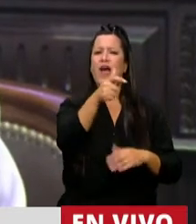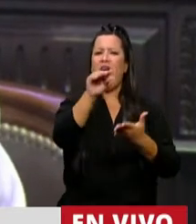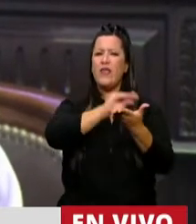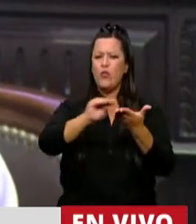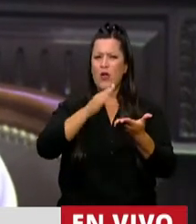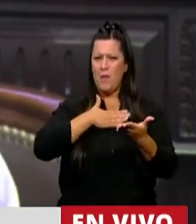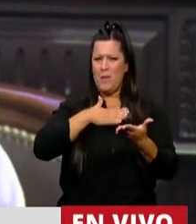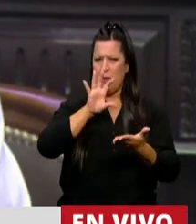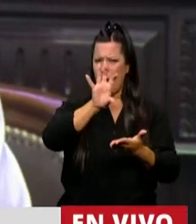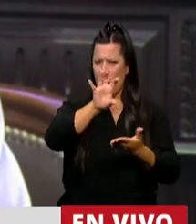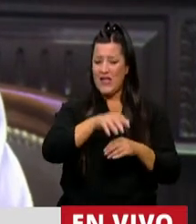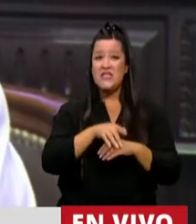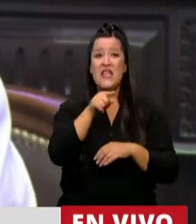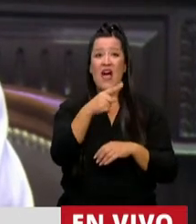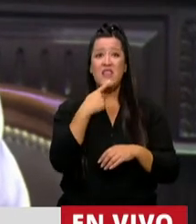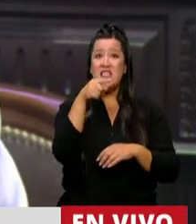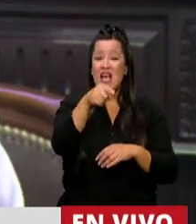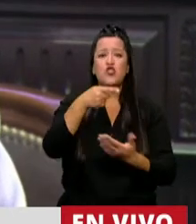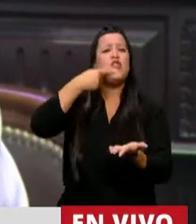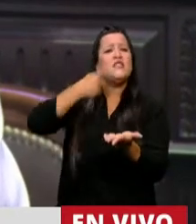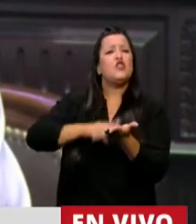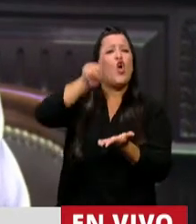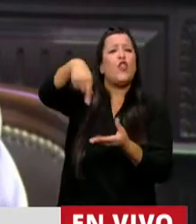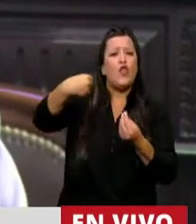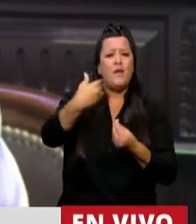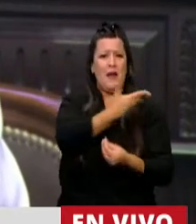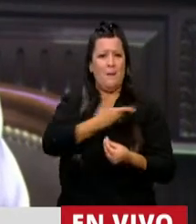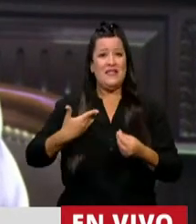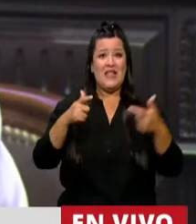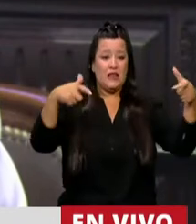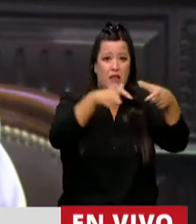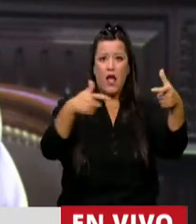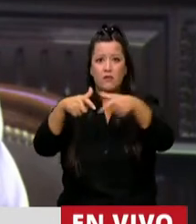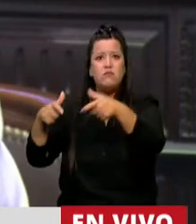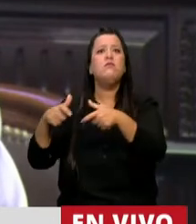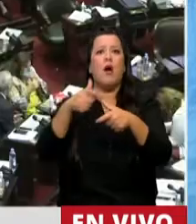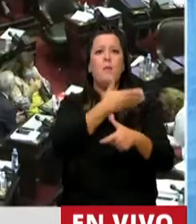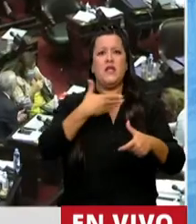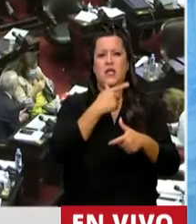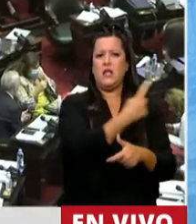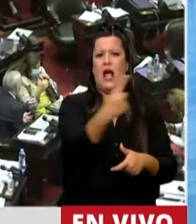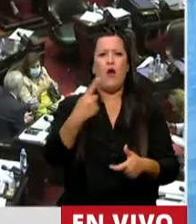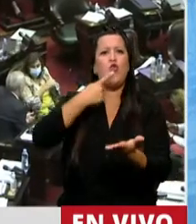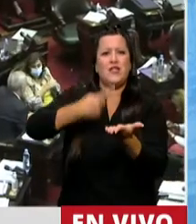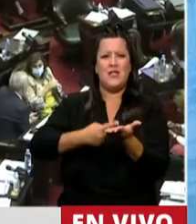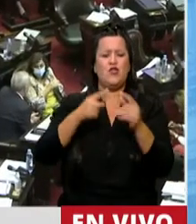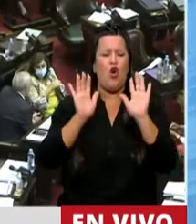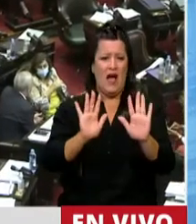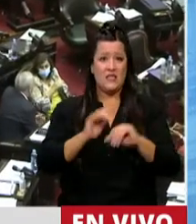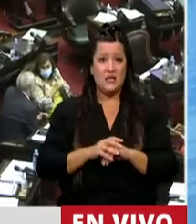mi provincia que esto ha sido una decisión de presidentes de bloque. A partir de acá,